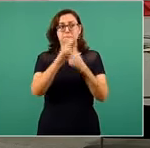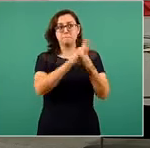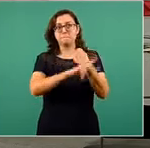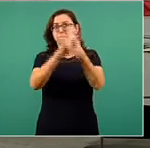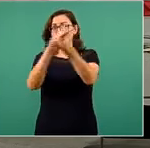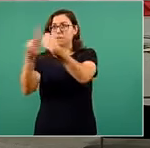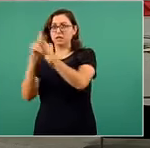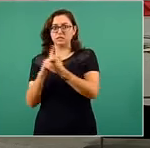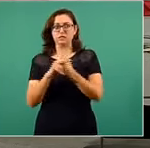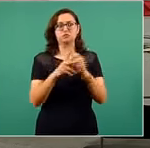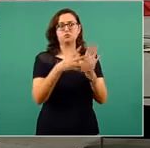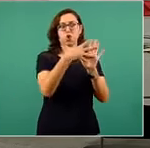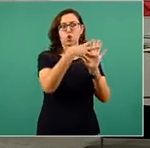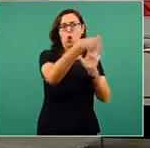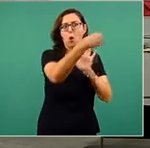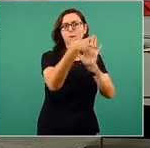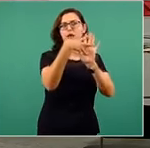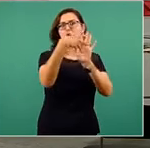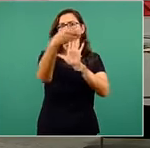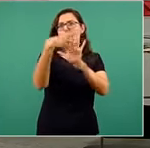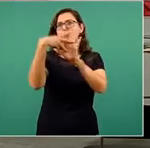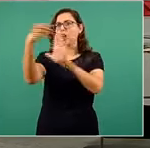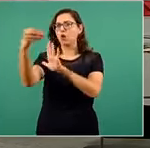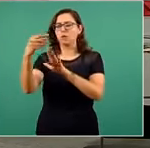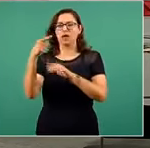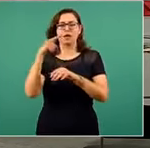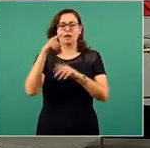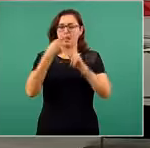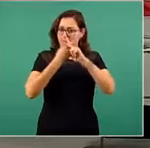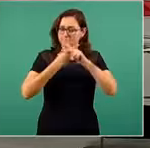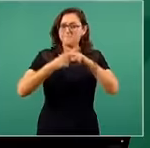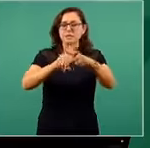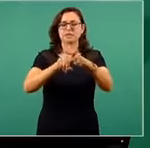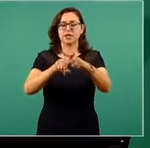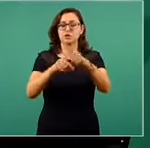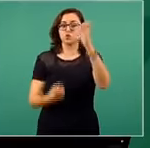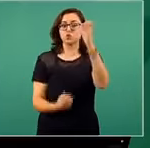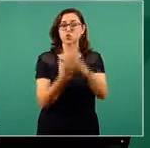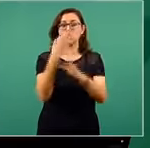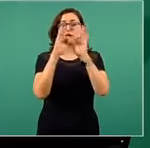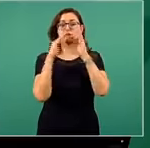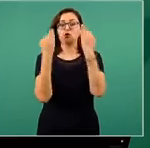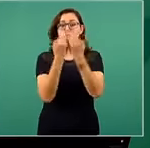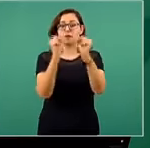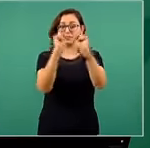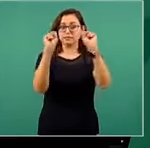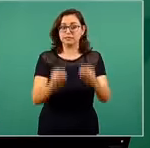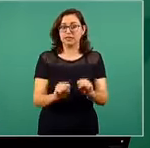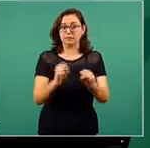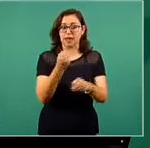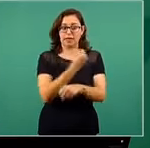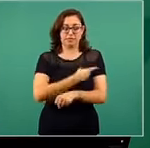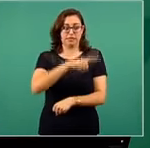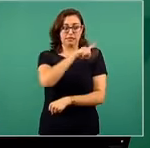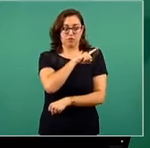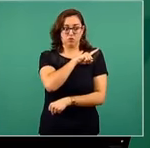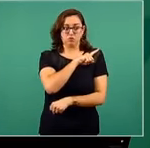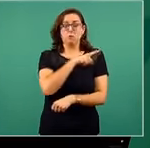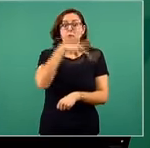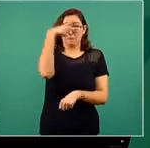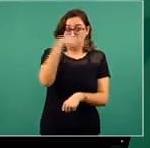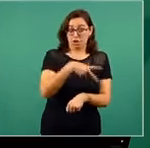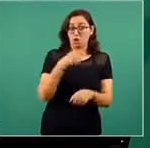Colombia, México fueron los dos más entusiastas por la orientación ideológica de los gobiernos que en ese momento